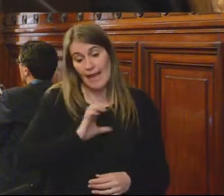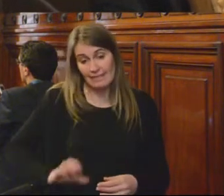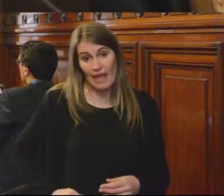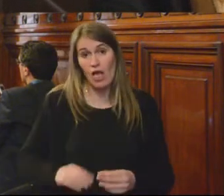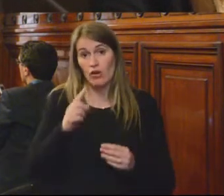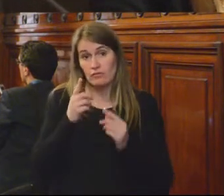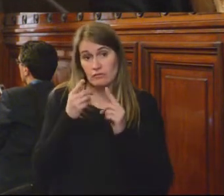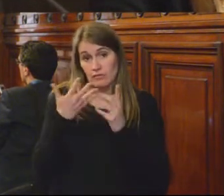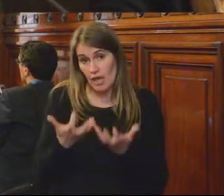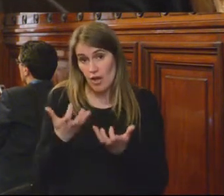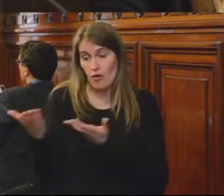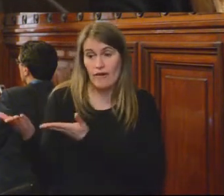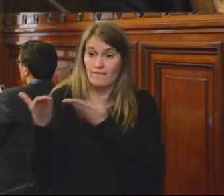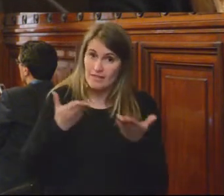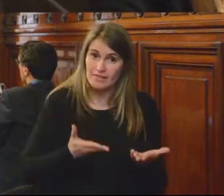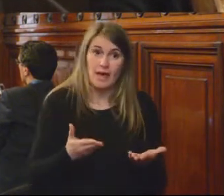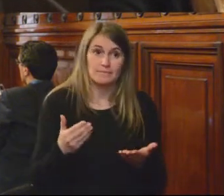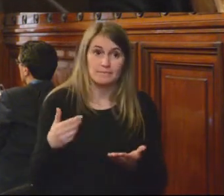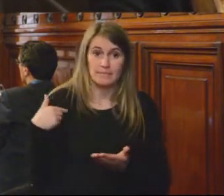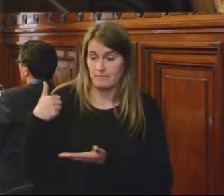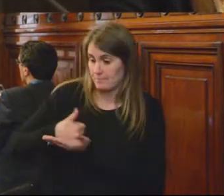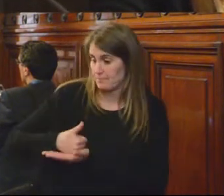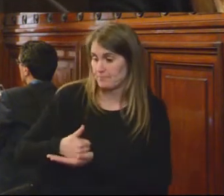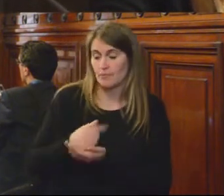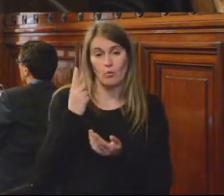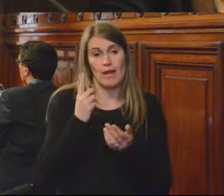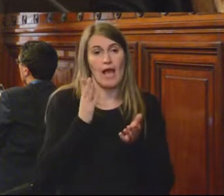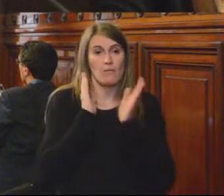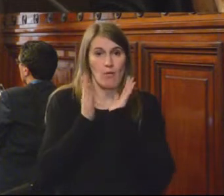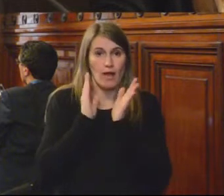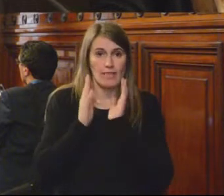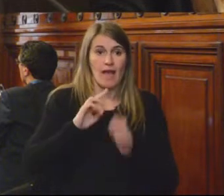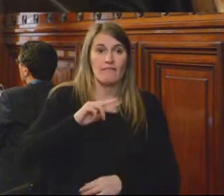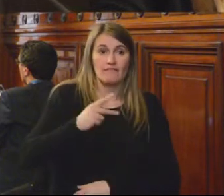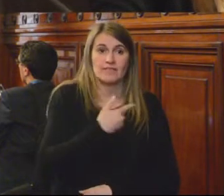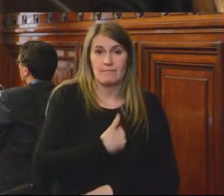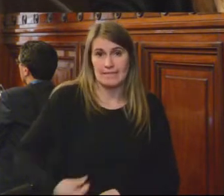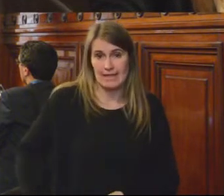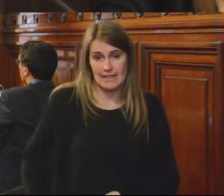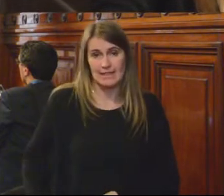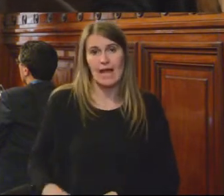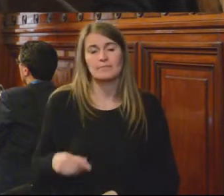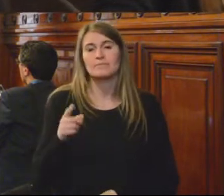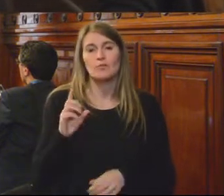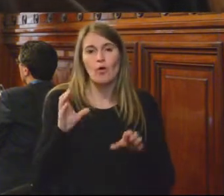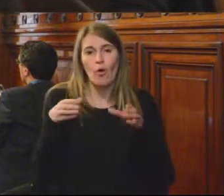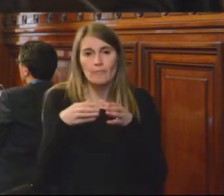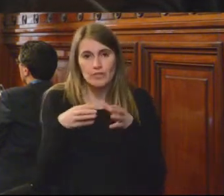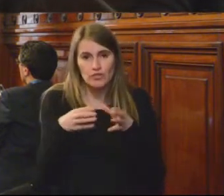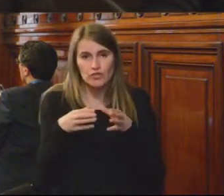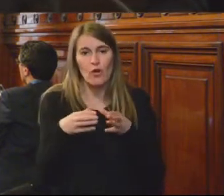acompañen en esta ocasión a la doctora María Alejandra Díaz, que es vicepresidenta de la Comisión